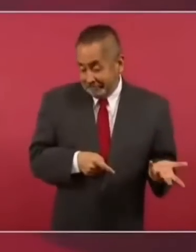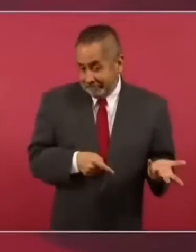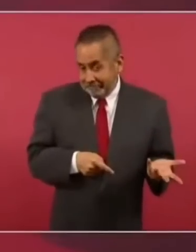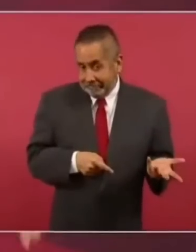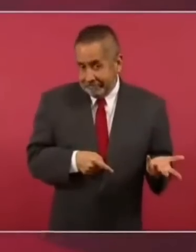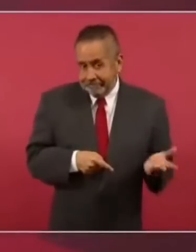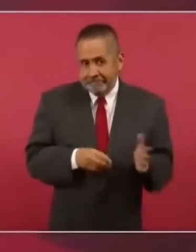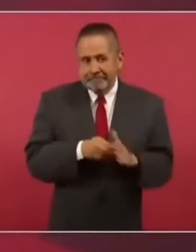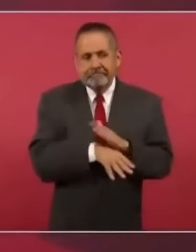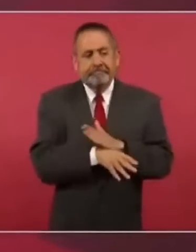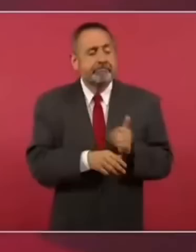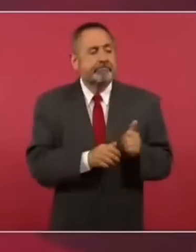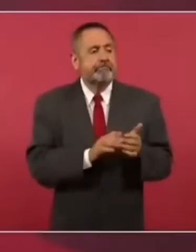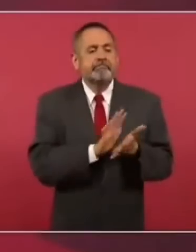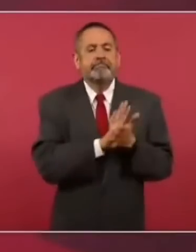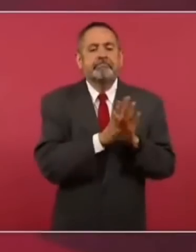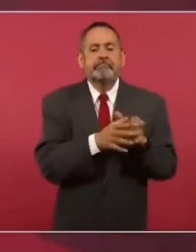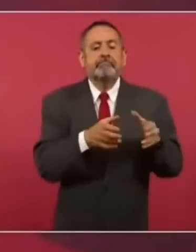eran parte